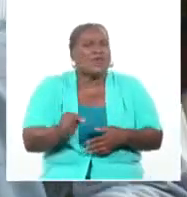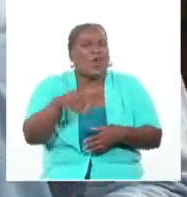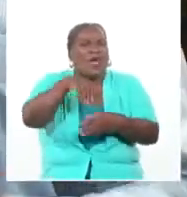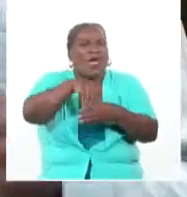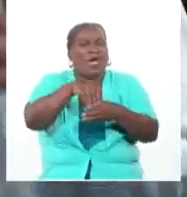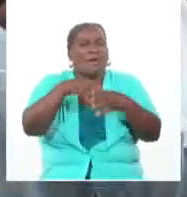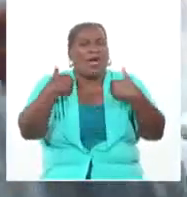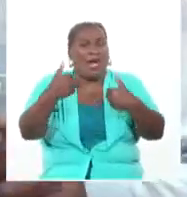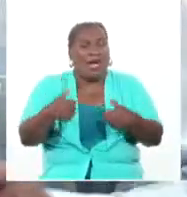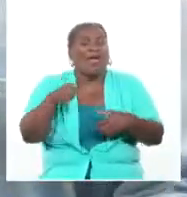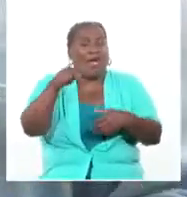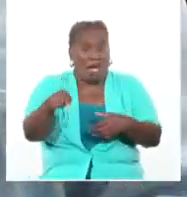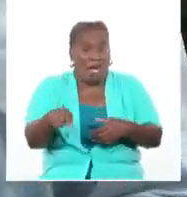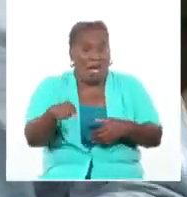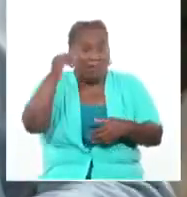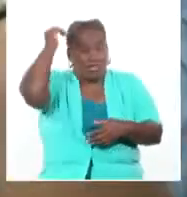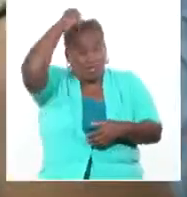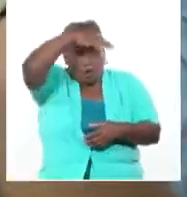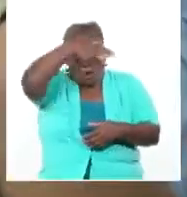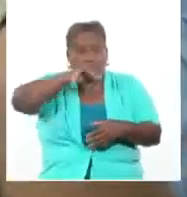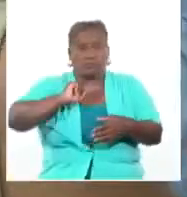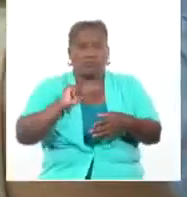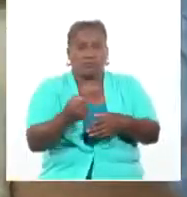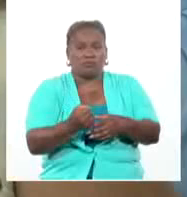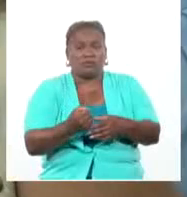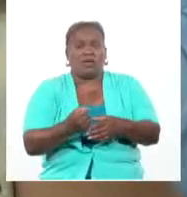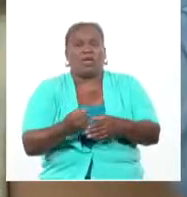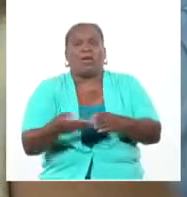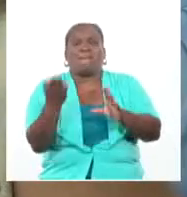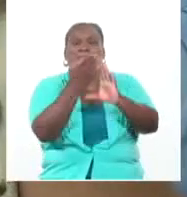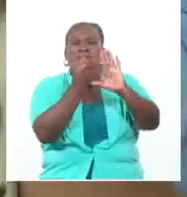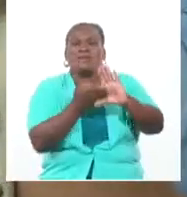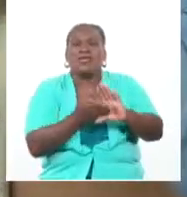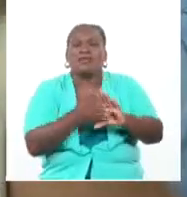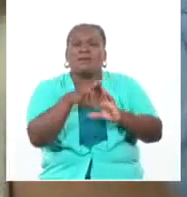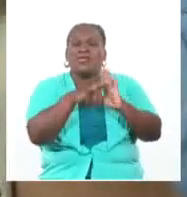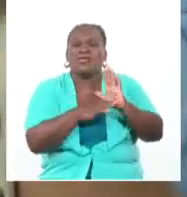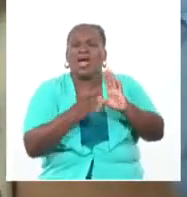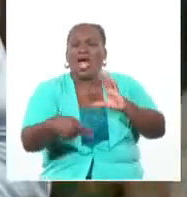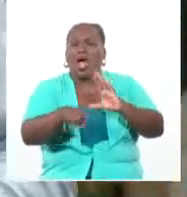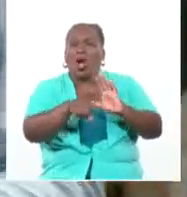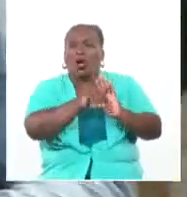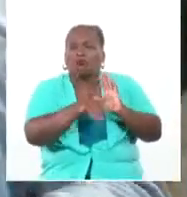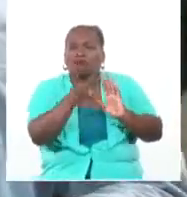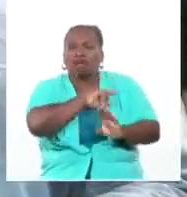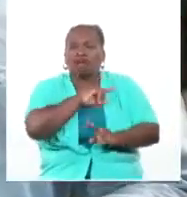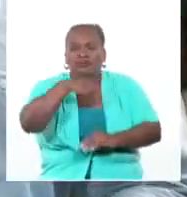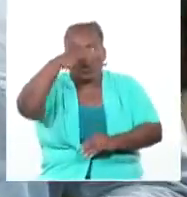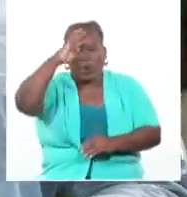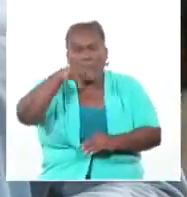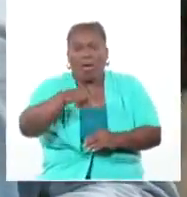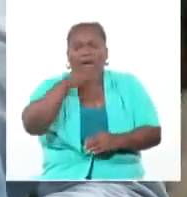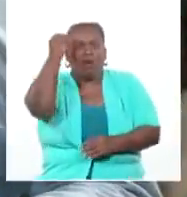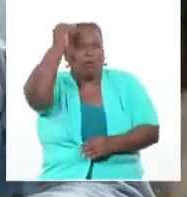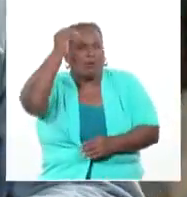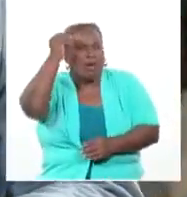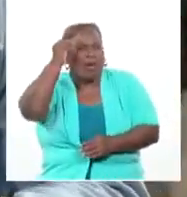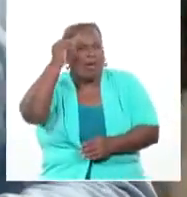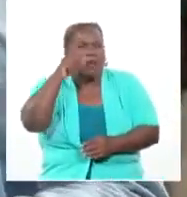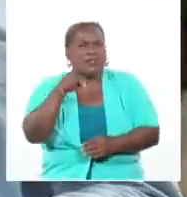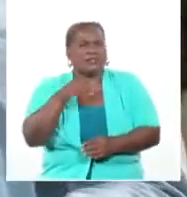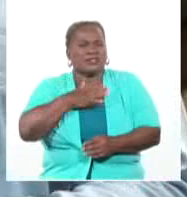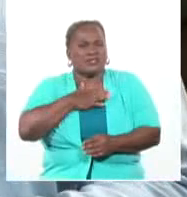aplicó 243 medidas para recrudecer el bloqueo a Cuba. Desde el inicio de aquella provocación, con un análisis desde la posición de